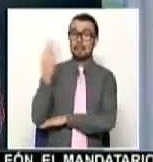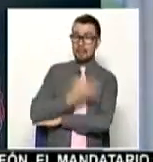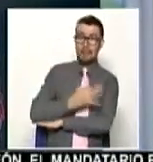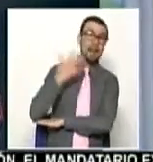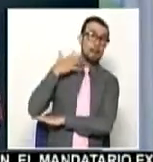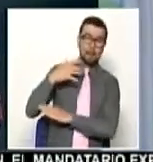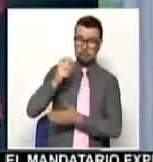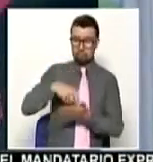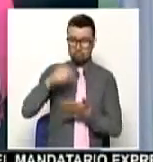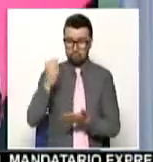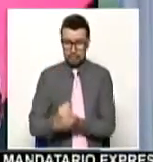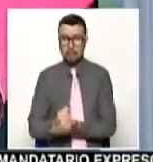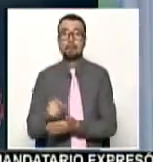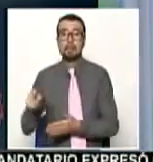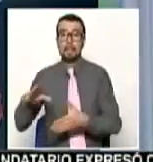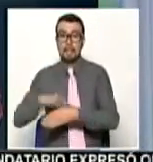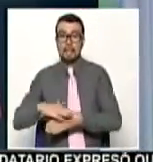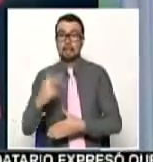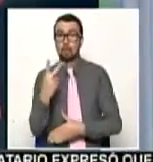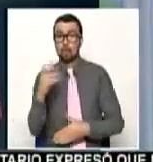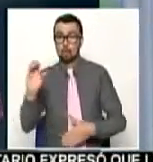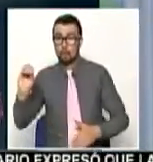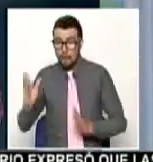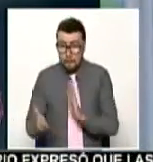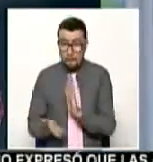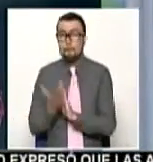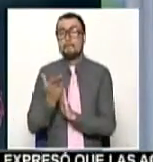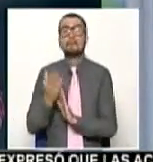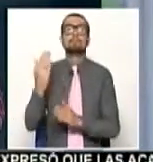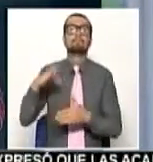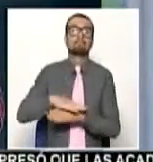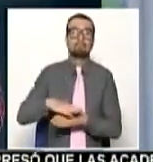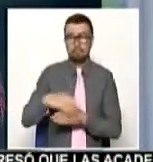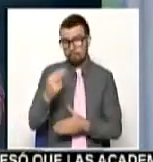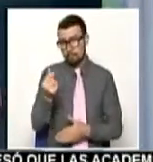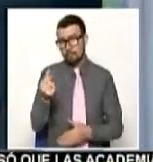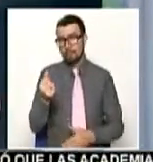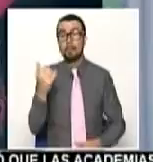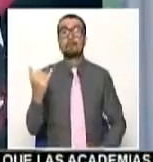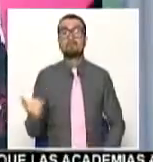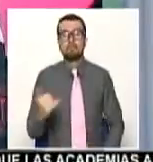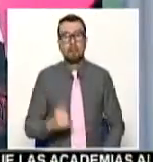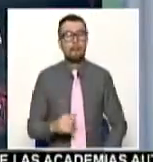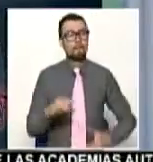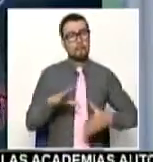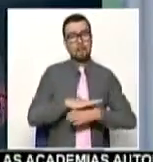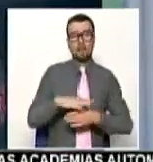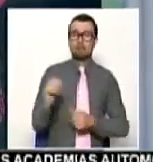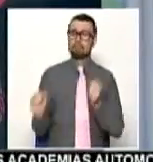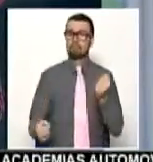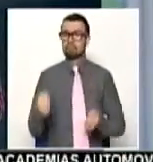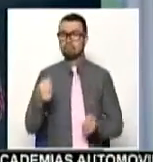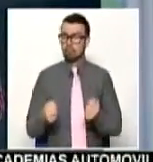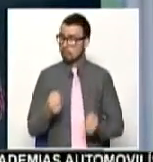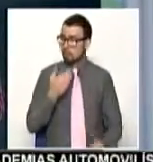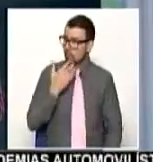en 200 pesos el valor de la carrera mínima en el servicio de taxi en esta capital. A los conductores los tomó por